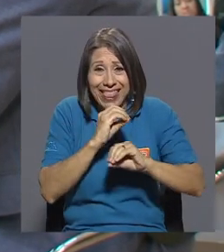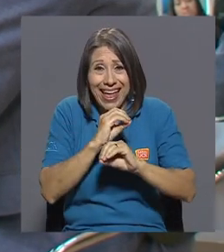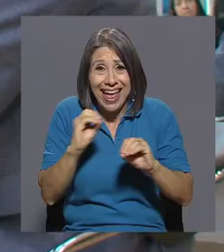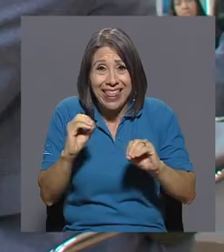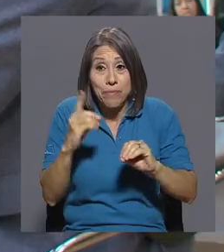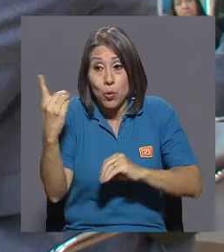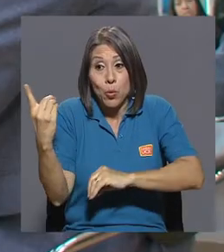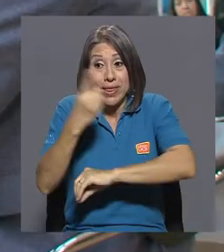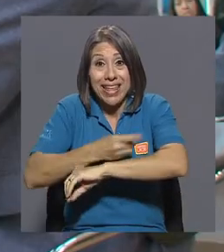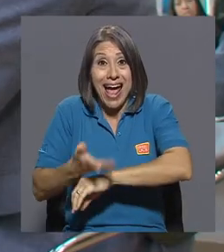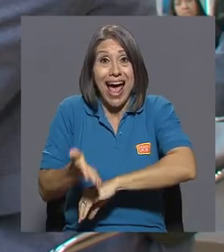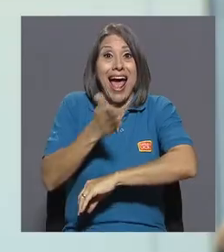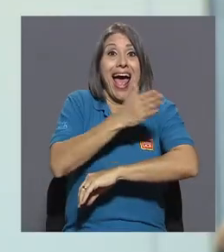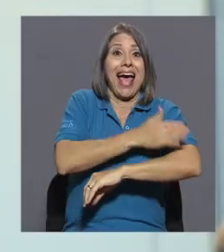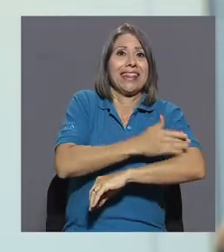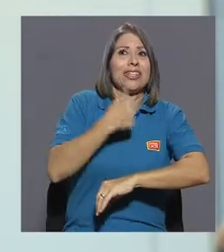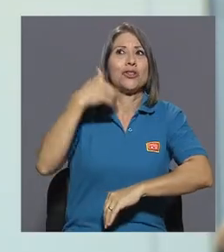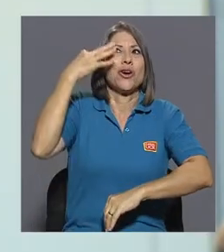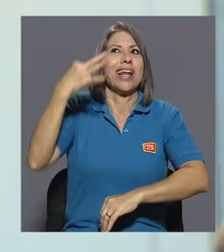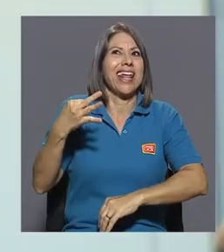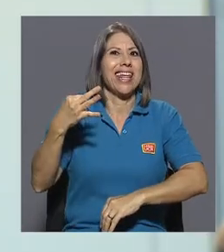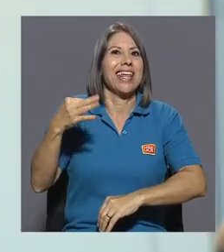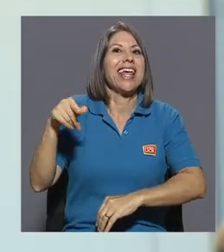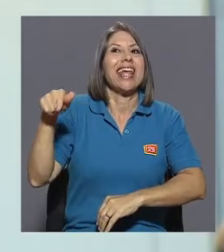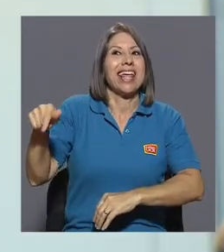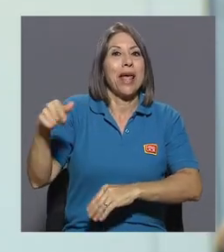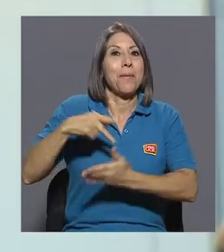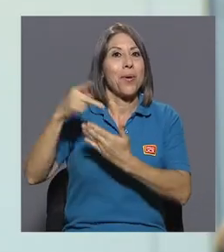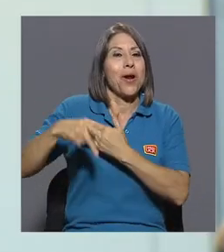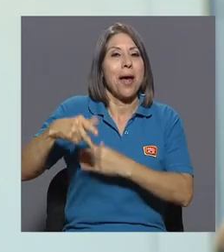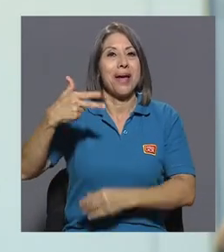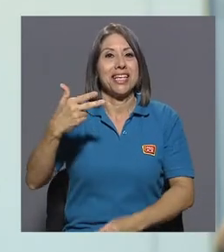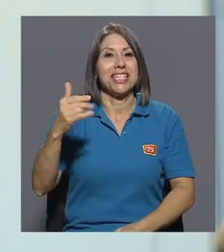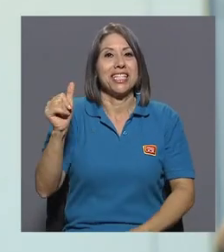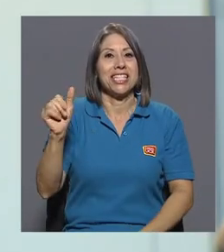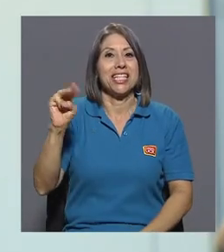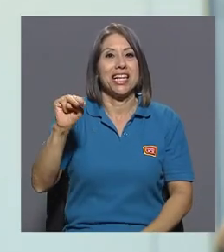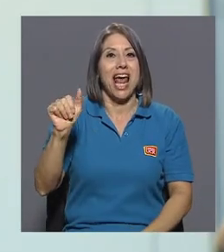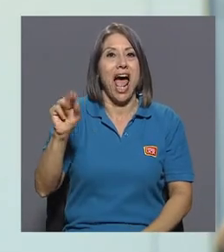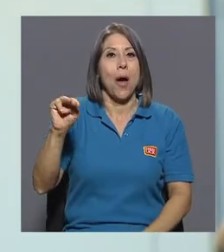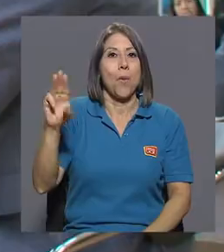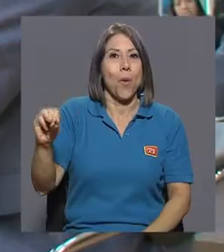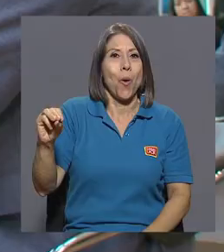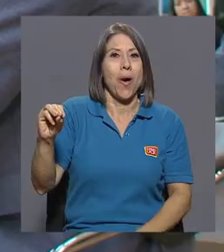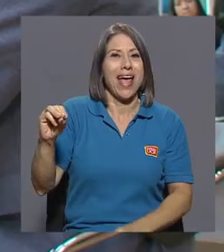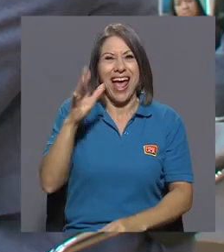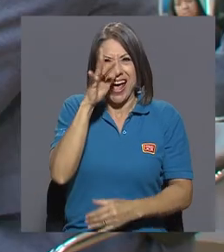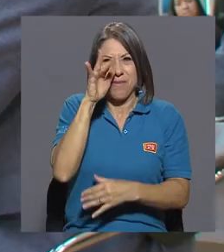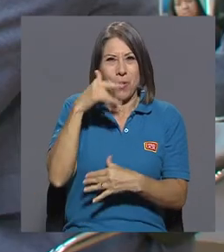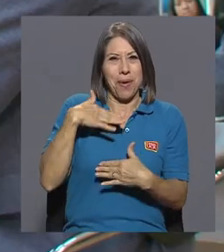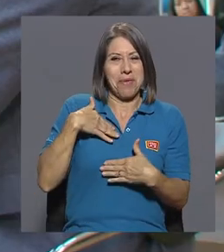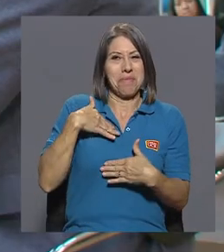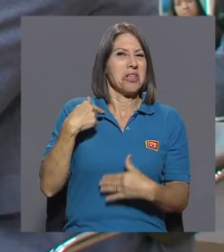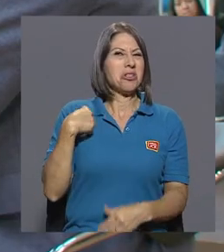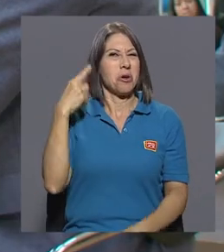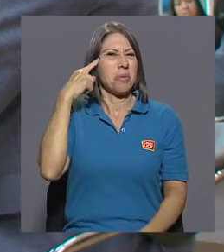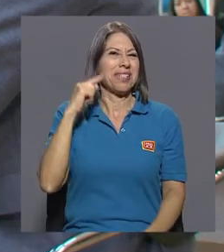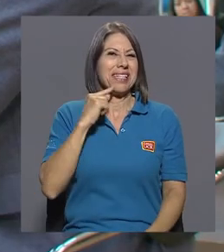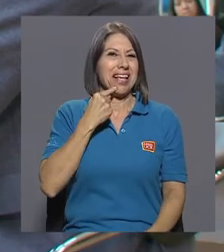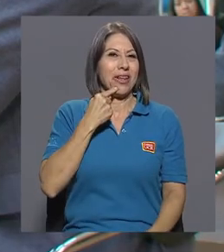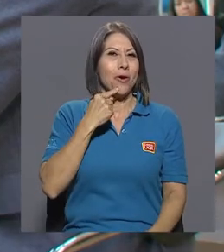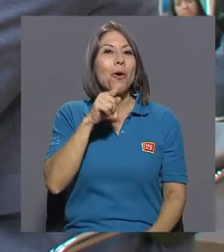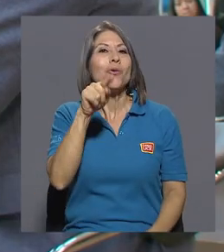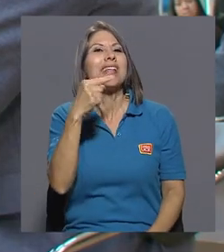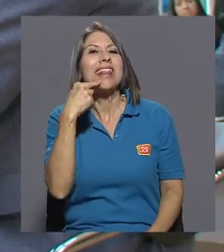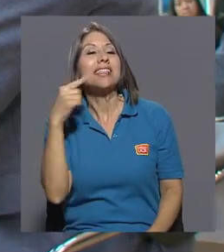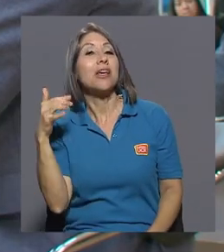pensé que me estaban haciendo una broma en el Chinamo, entonces yo no lo tomé muy en serio, porque usted se puede imaginar que lo llame y dirá, ¿usted cree que puede maquillar a